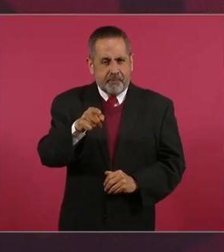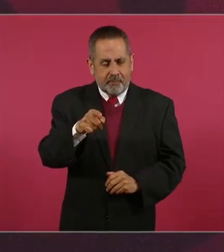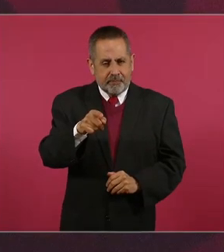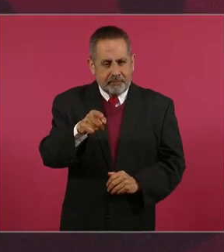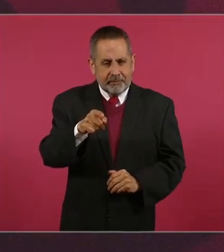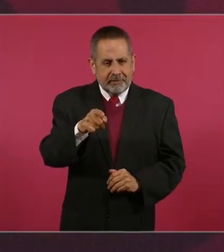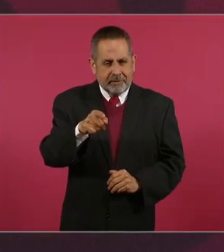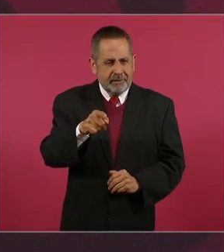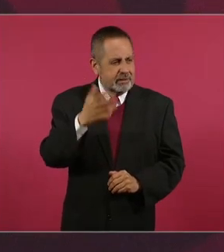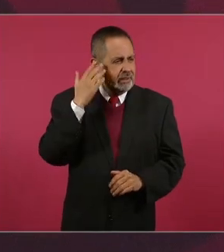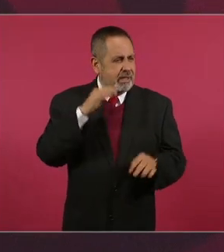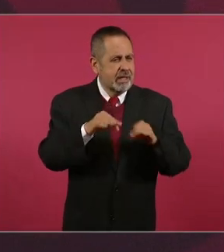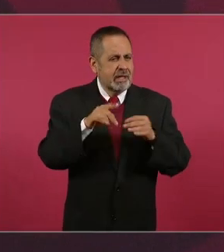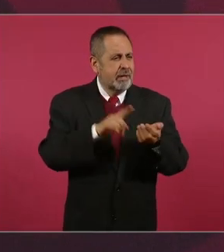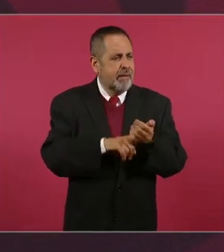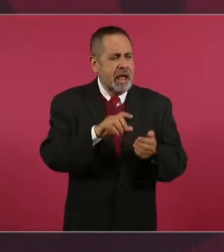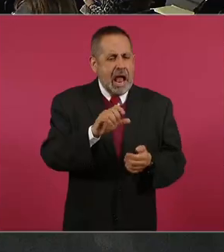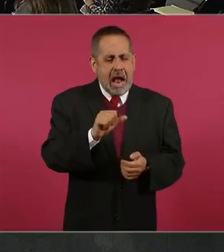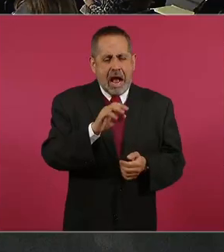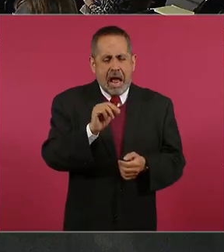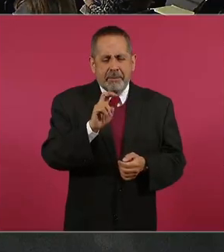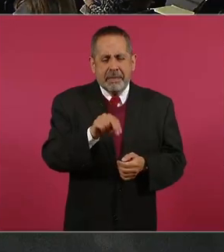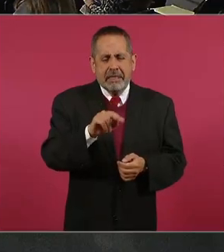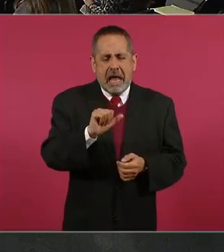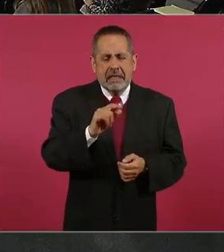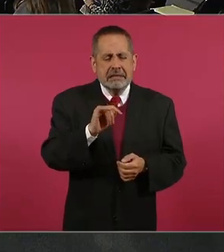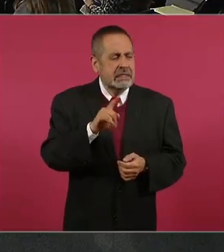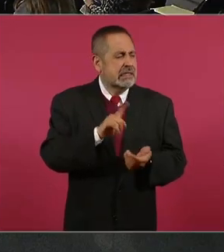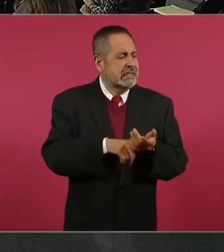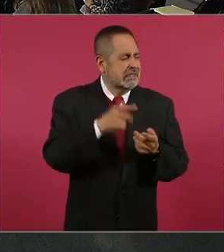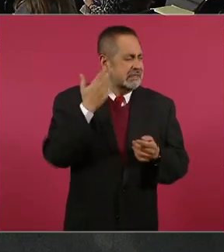El donde trabajaba Carmen Aristegui.